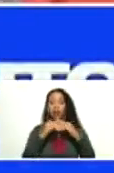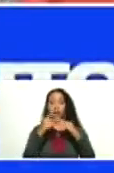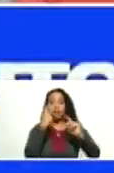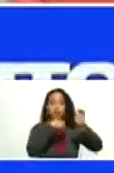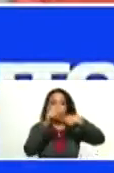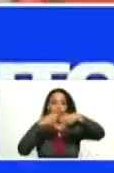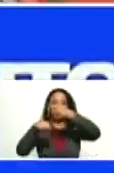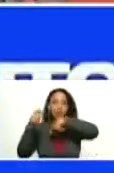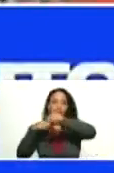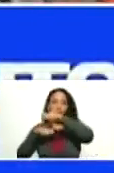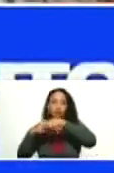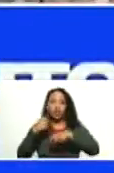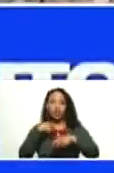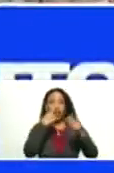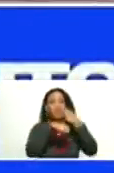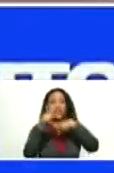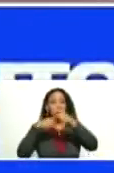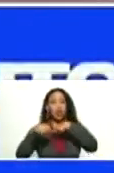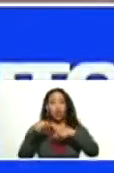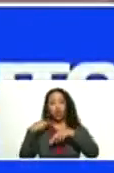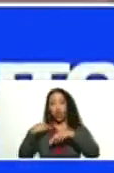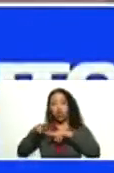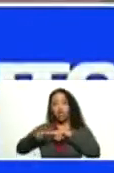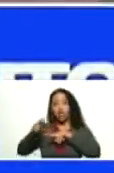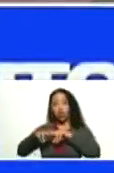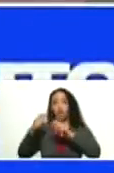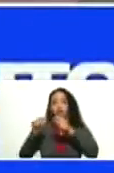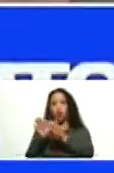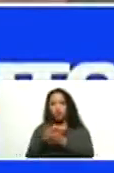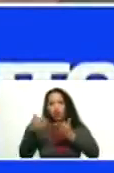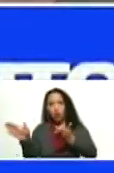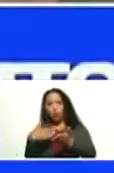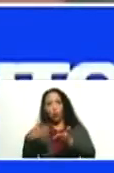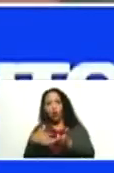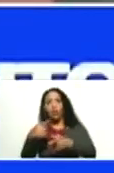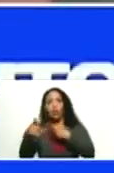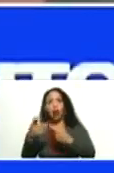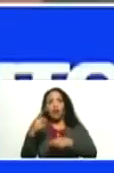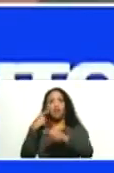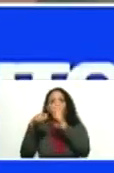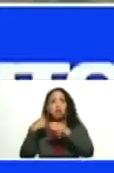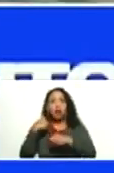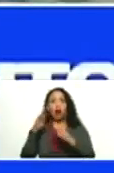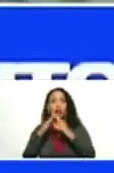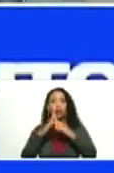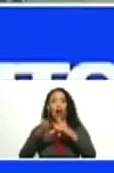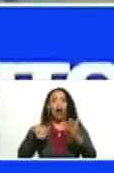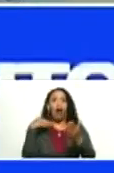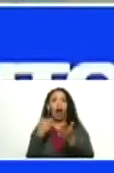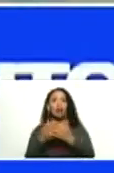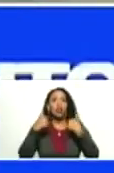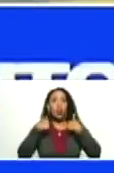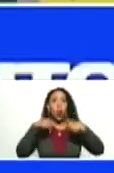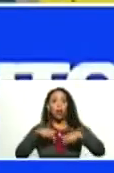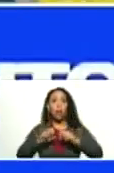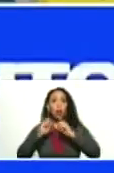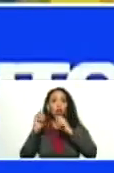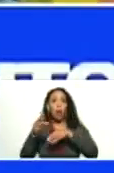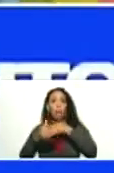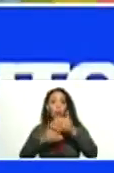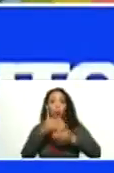bueno, vendo desde que estaba pequeña por catálogo, después fui creciendo un poco y vendía desde mi casa hasta que se me está dando la oportunidad poco a poco